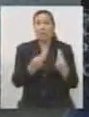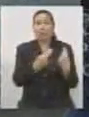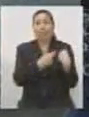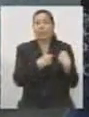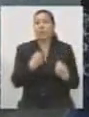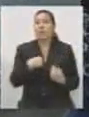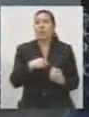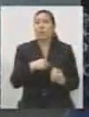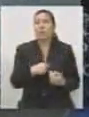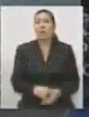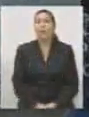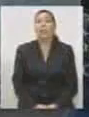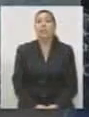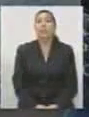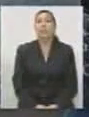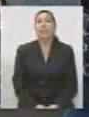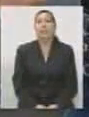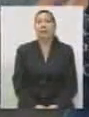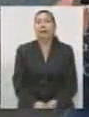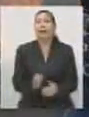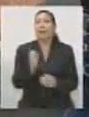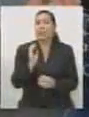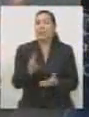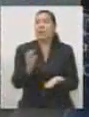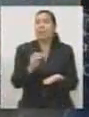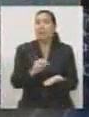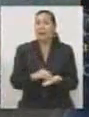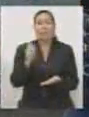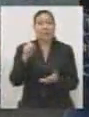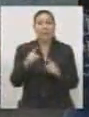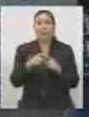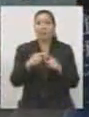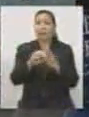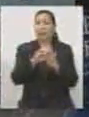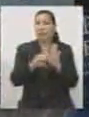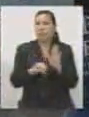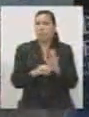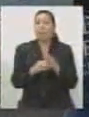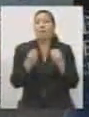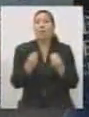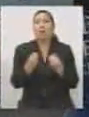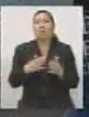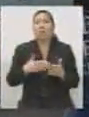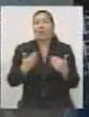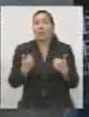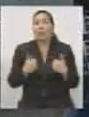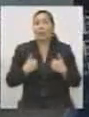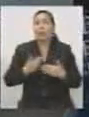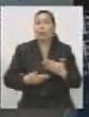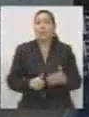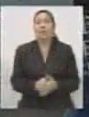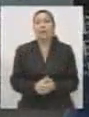obligados nosotros a sancionar más gravemente al Tribunal Constitucional porque esto podría tener